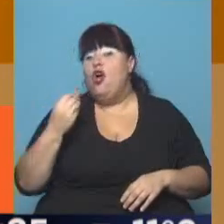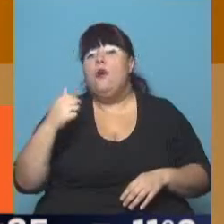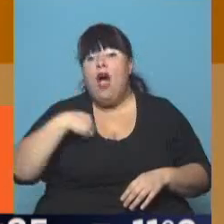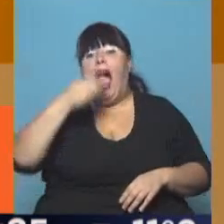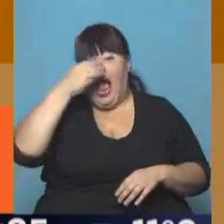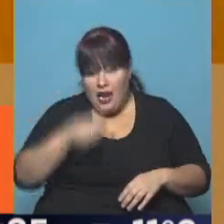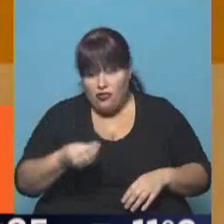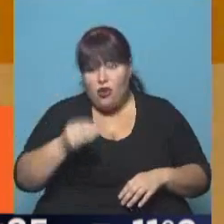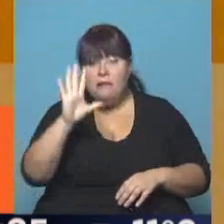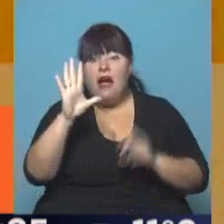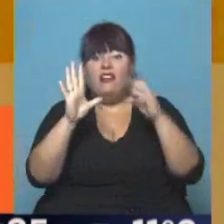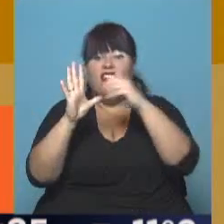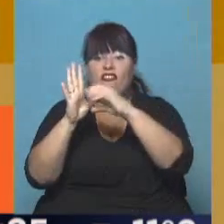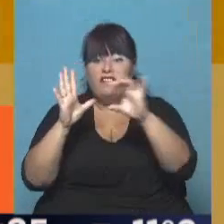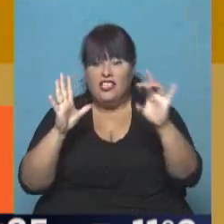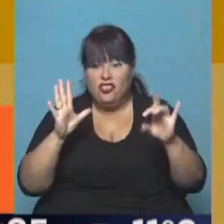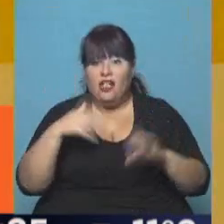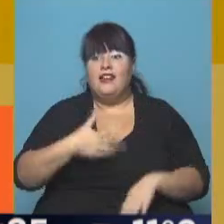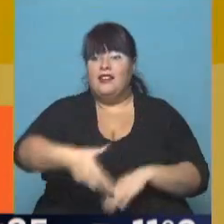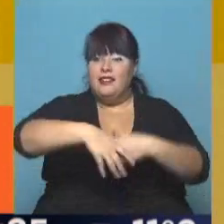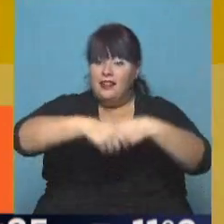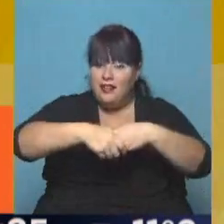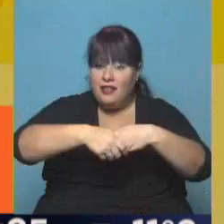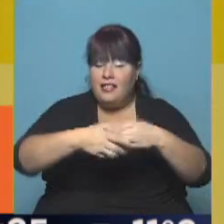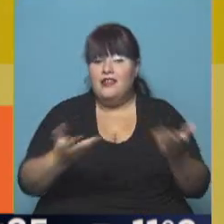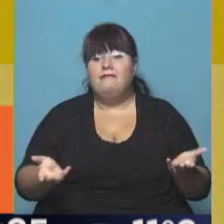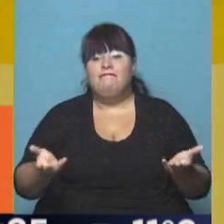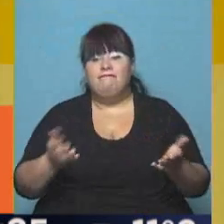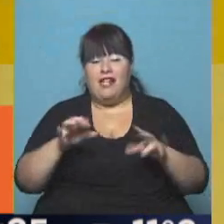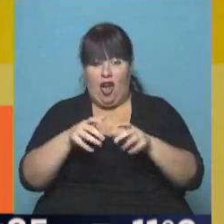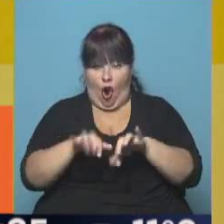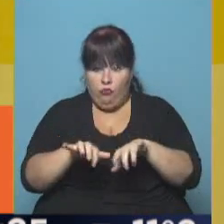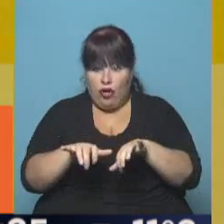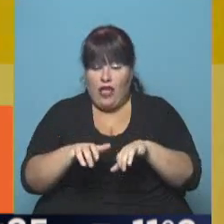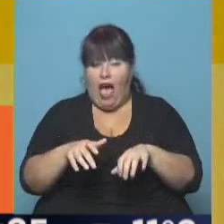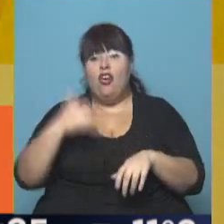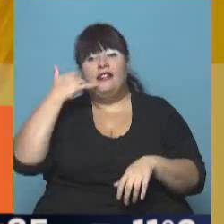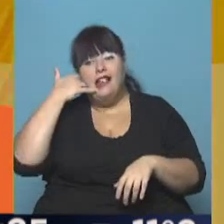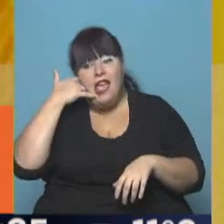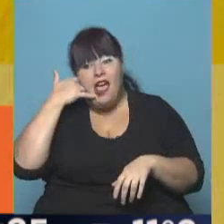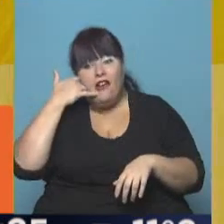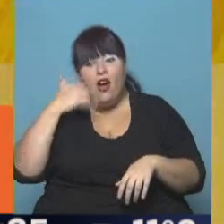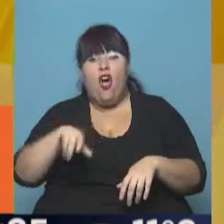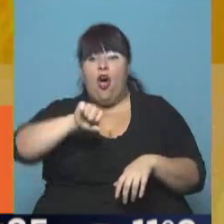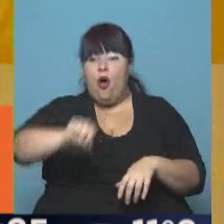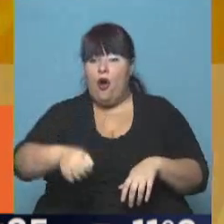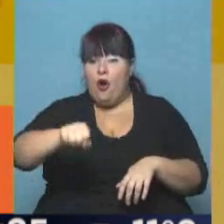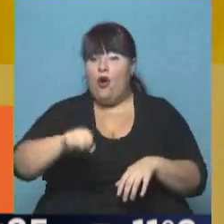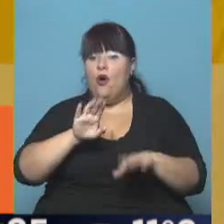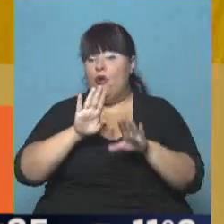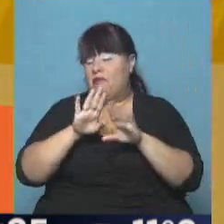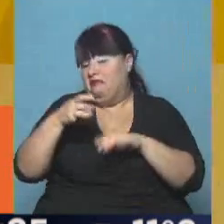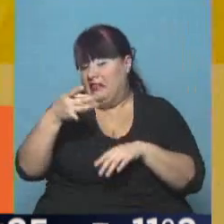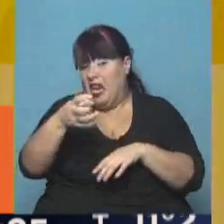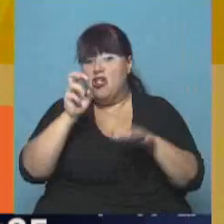yo estornudo dejo los virus acá te doy la mano en el teclado de la computadora en el teléfono o en el picaporte en el pasamanos del